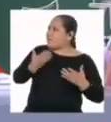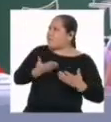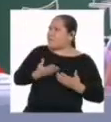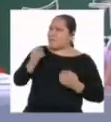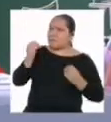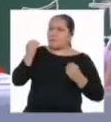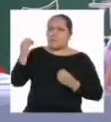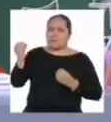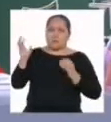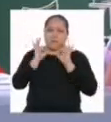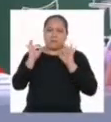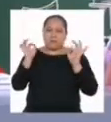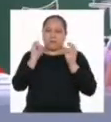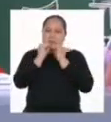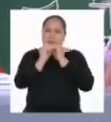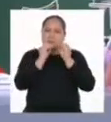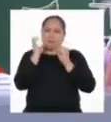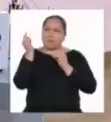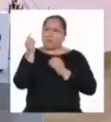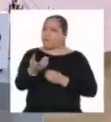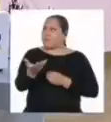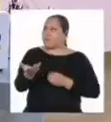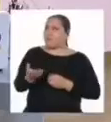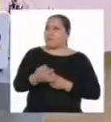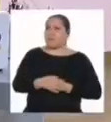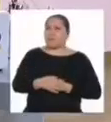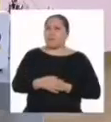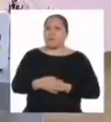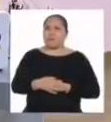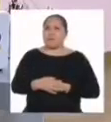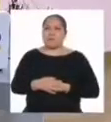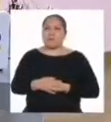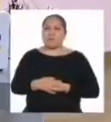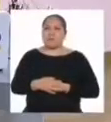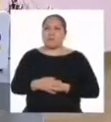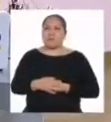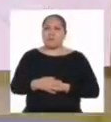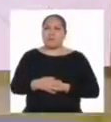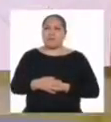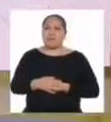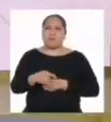qué nadie ha reaccionado a esto?